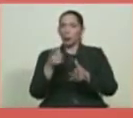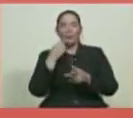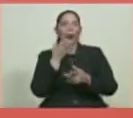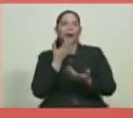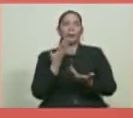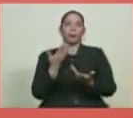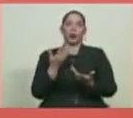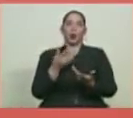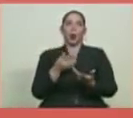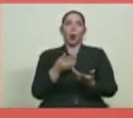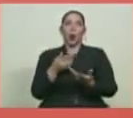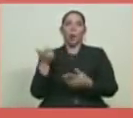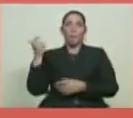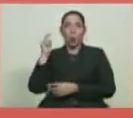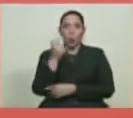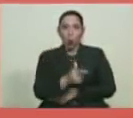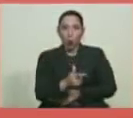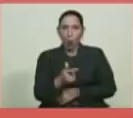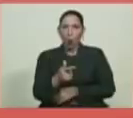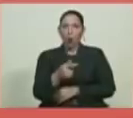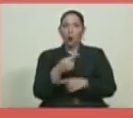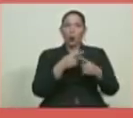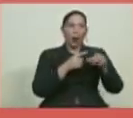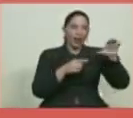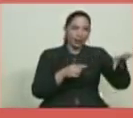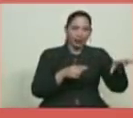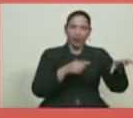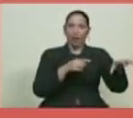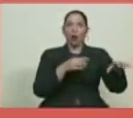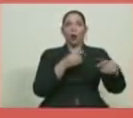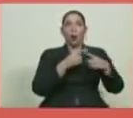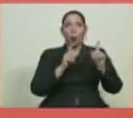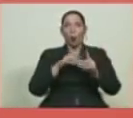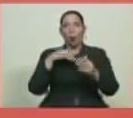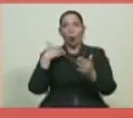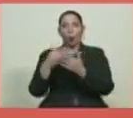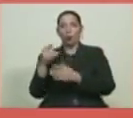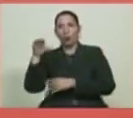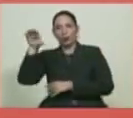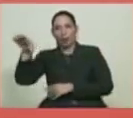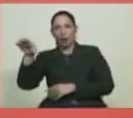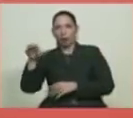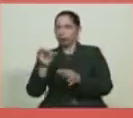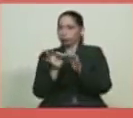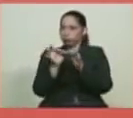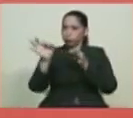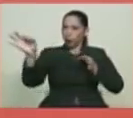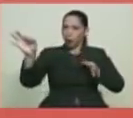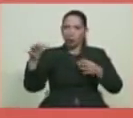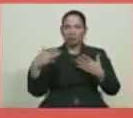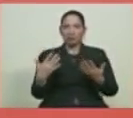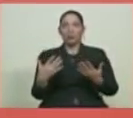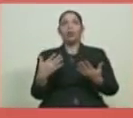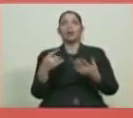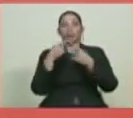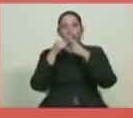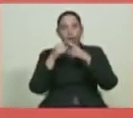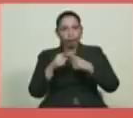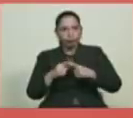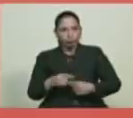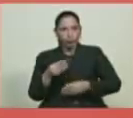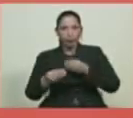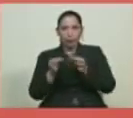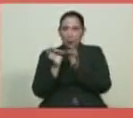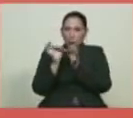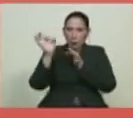otra, ya se hizo un acuerdo también y se estableció una tabla basado en el kilometraje de recorrido entre una ciudad y otra ciudad, las